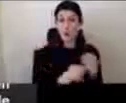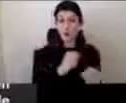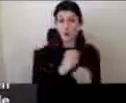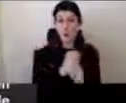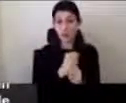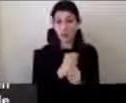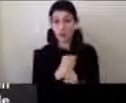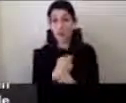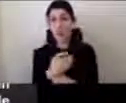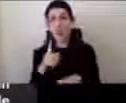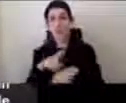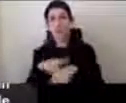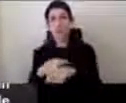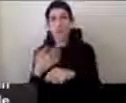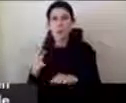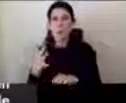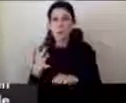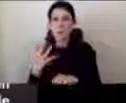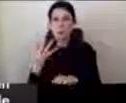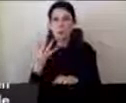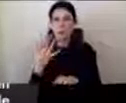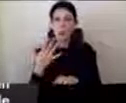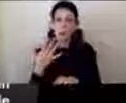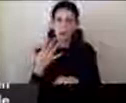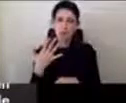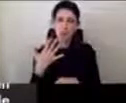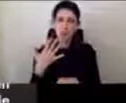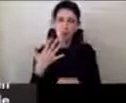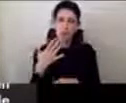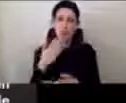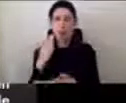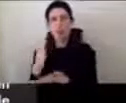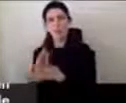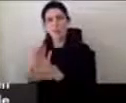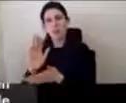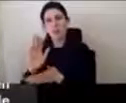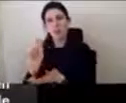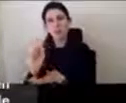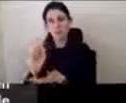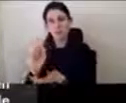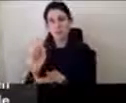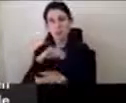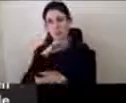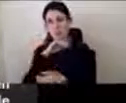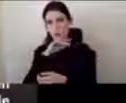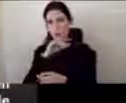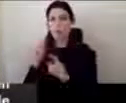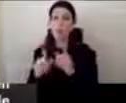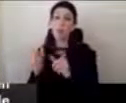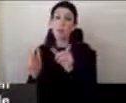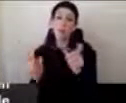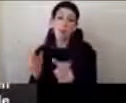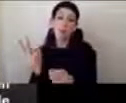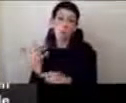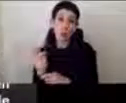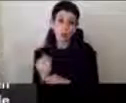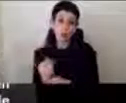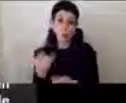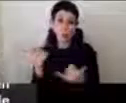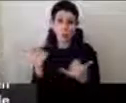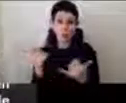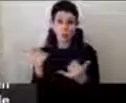de partida estimado de 45 a 90 minutos, dependiendo de la cantidad de jugadores, que es de 2 a